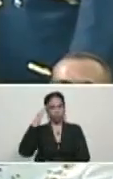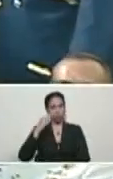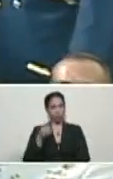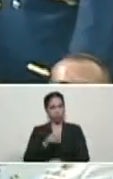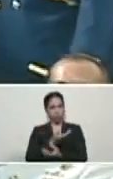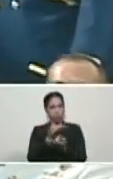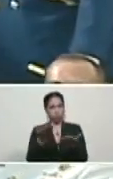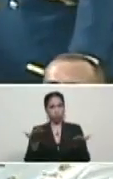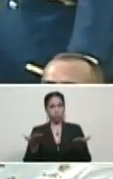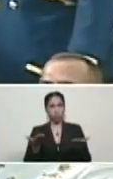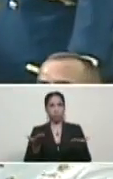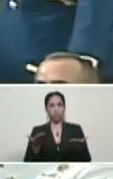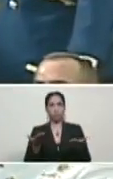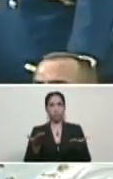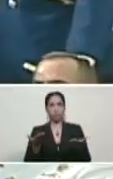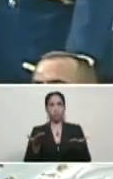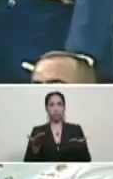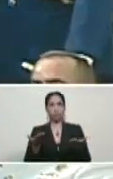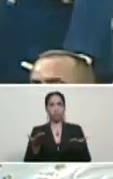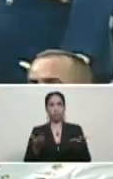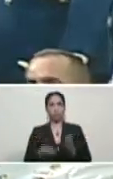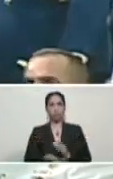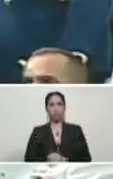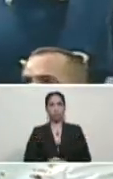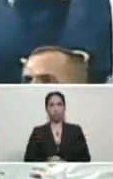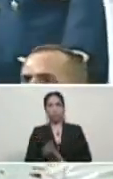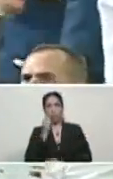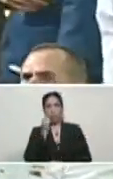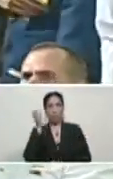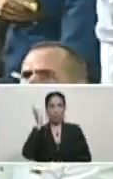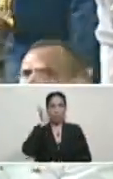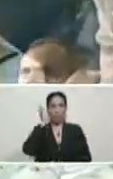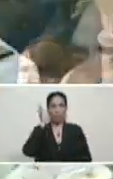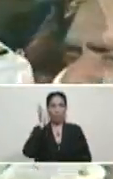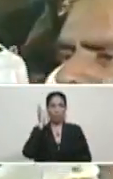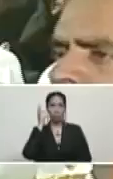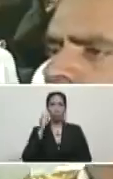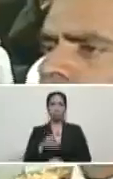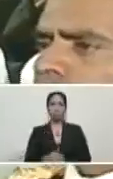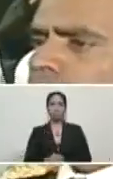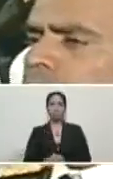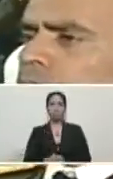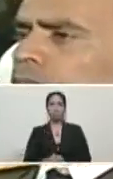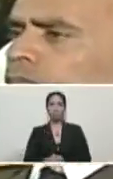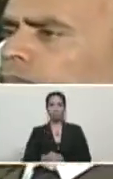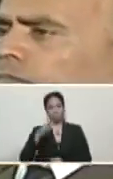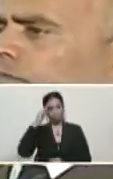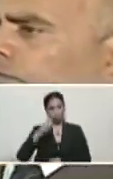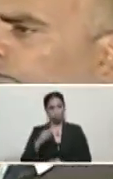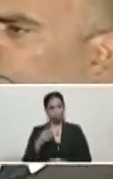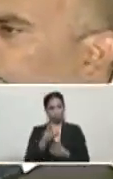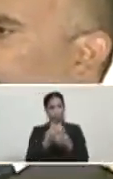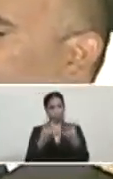presentes, señores oficiales, señoras oficiales, cadetes, queridos